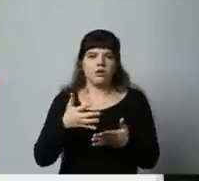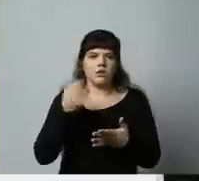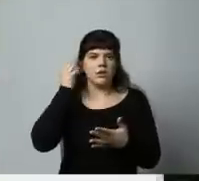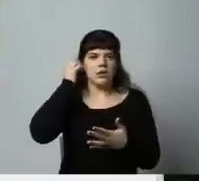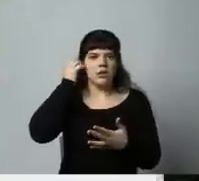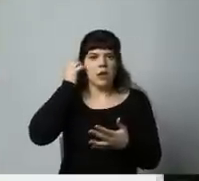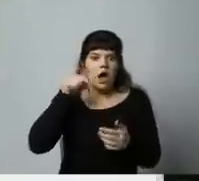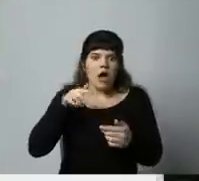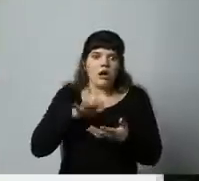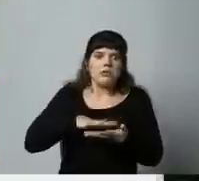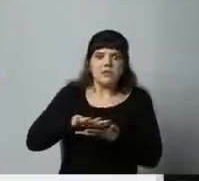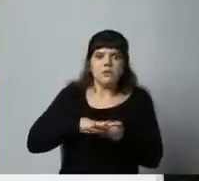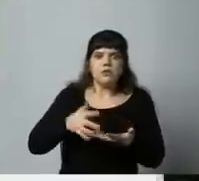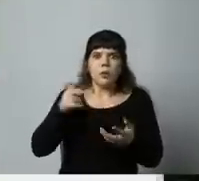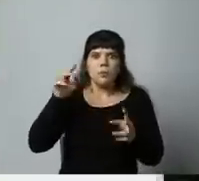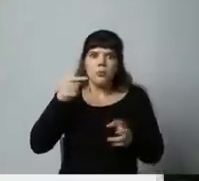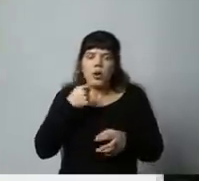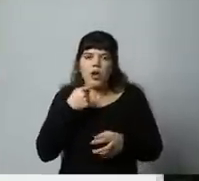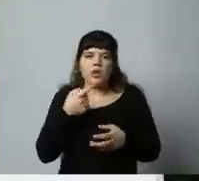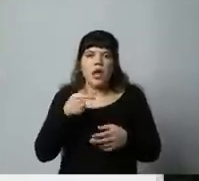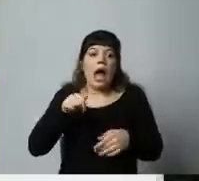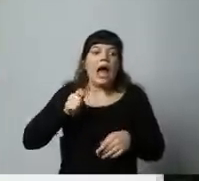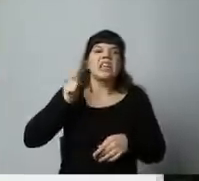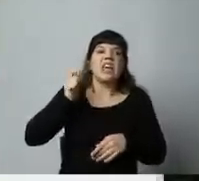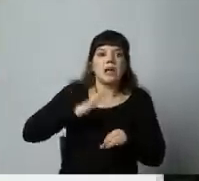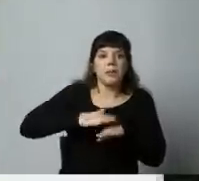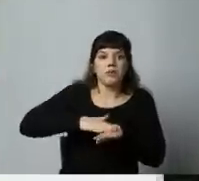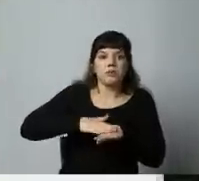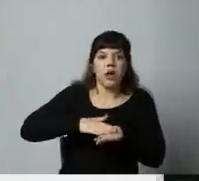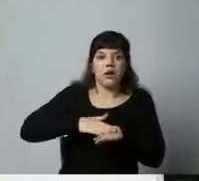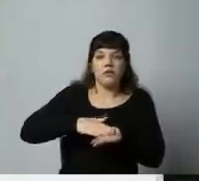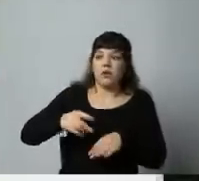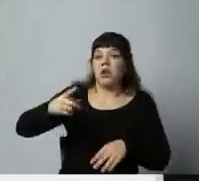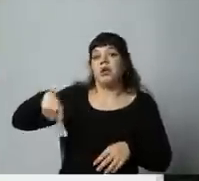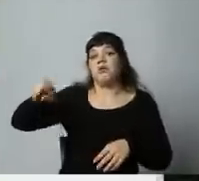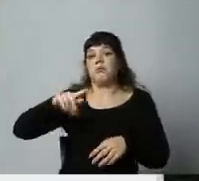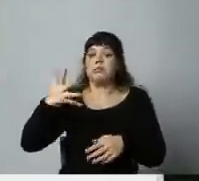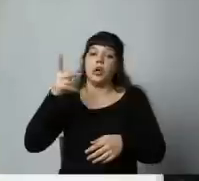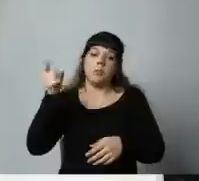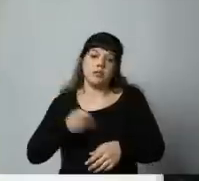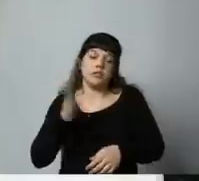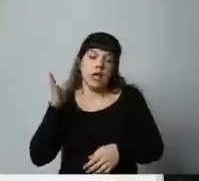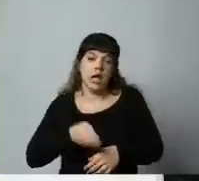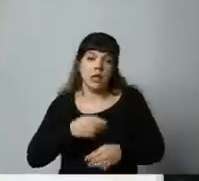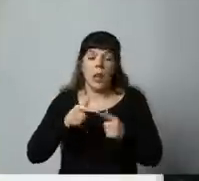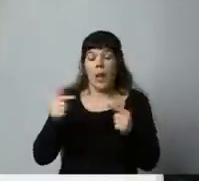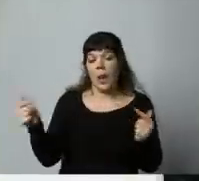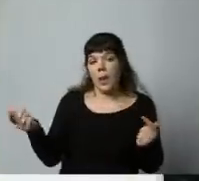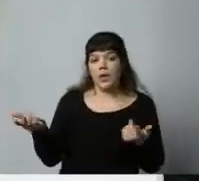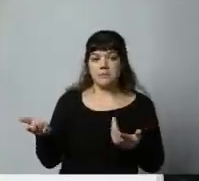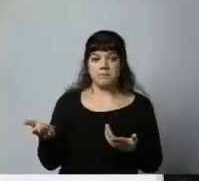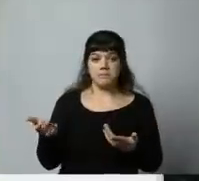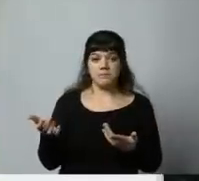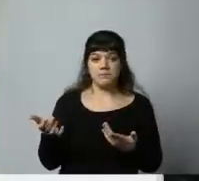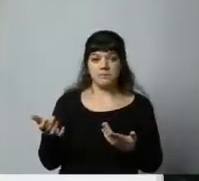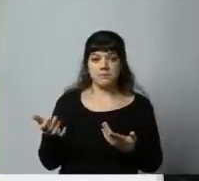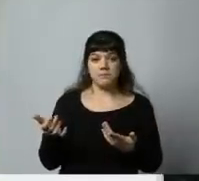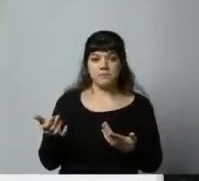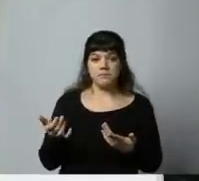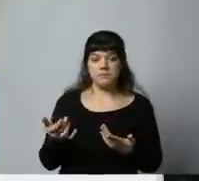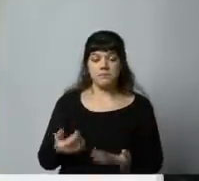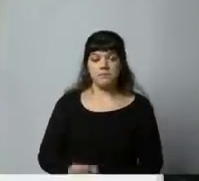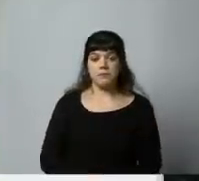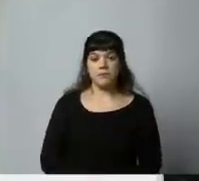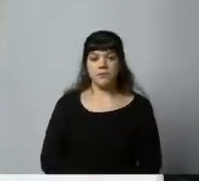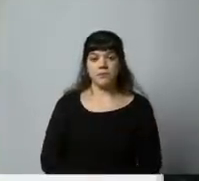acá se construye esta versión acá los responsables son estos que tienen el 5% de déficit etcétera etcétera